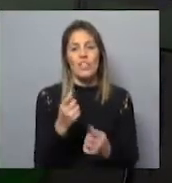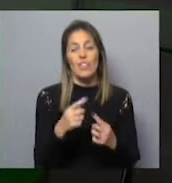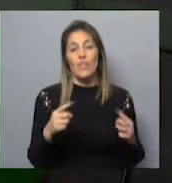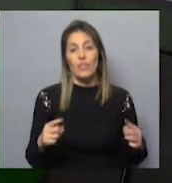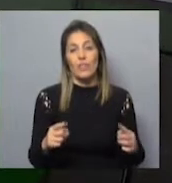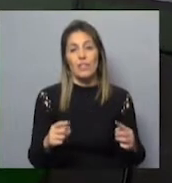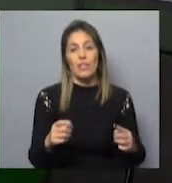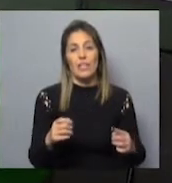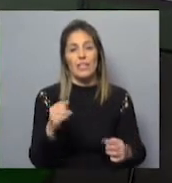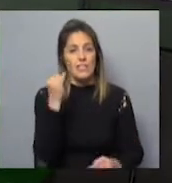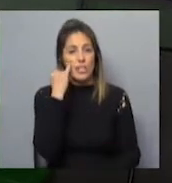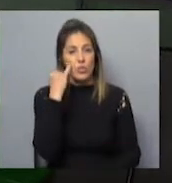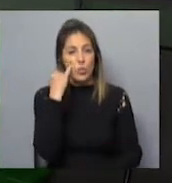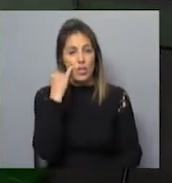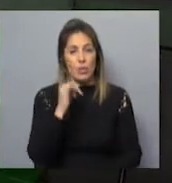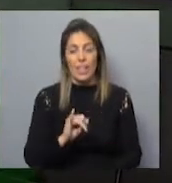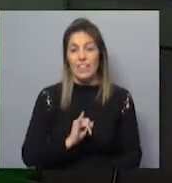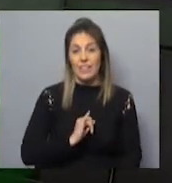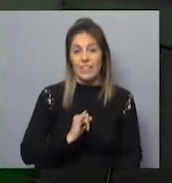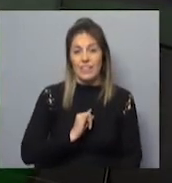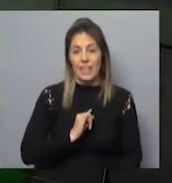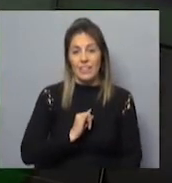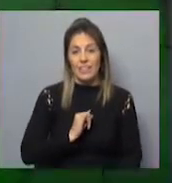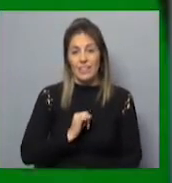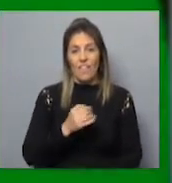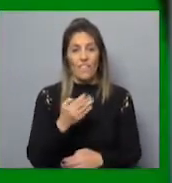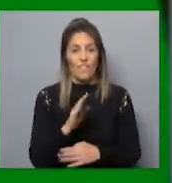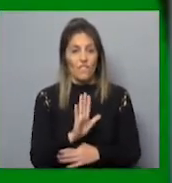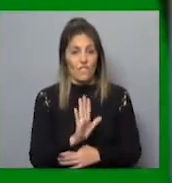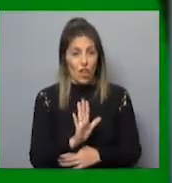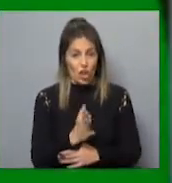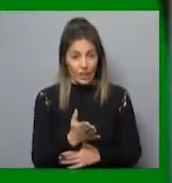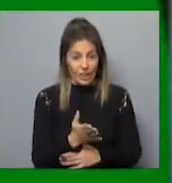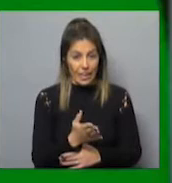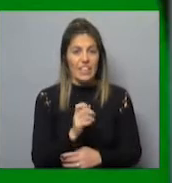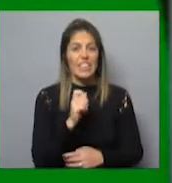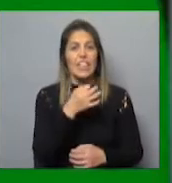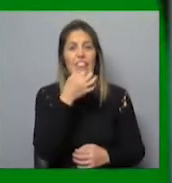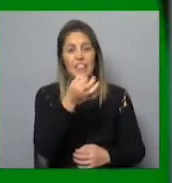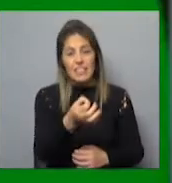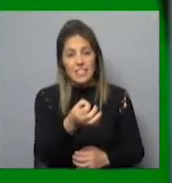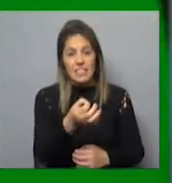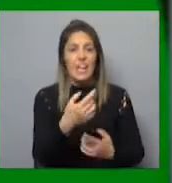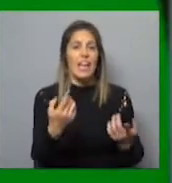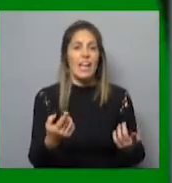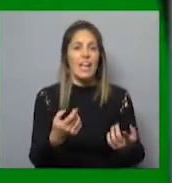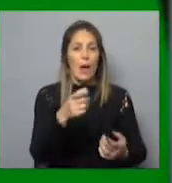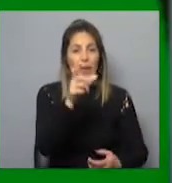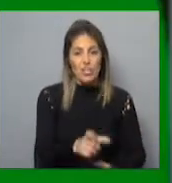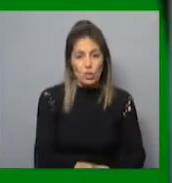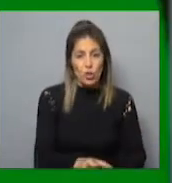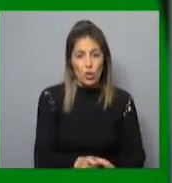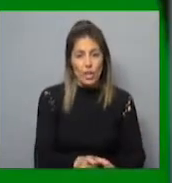estamos hablando de una identidad biológica básicamente quien define la intersexualidad no es la persona en sí misma